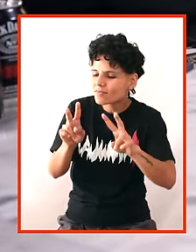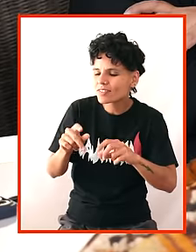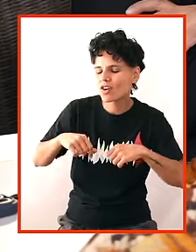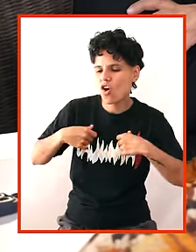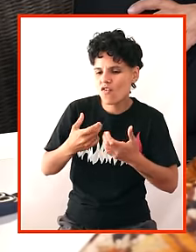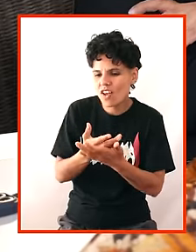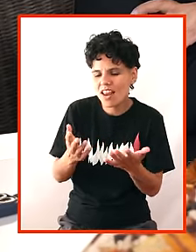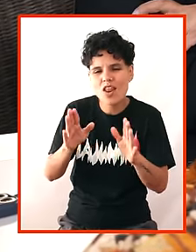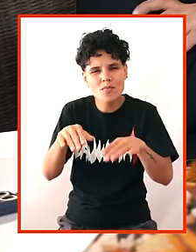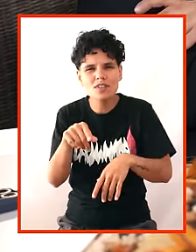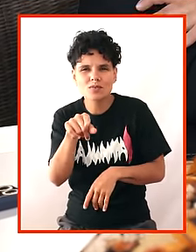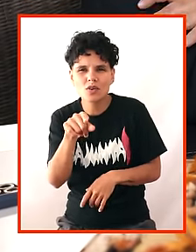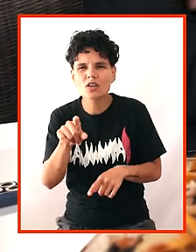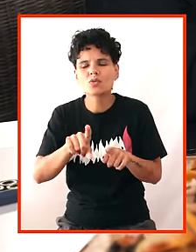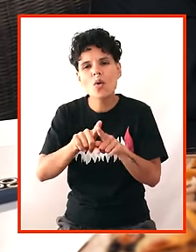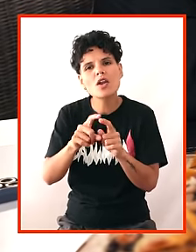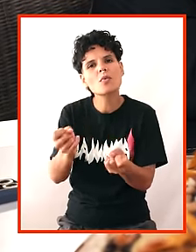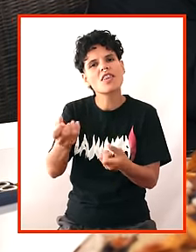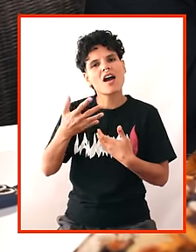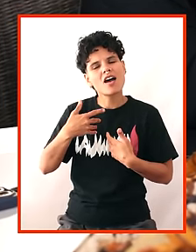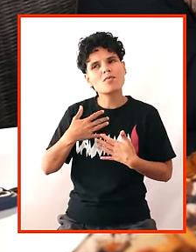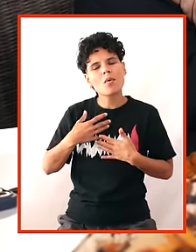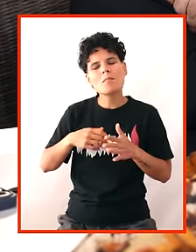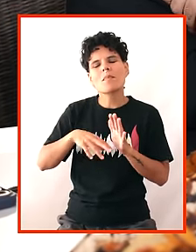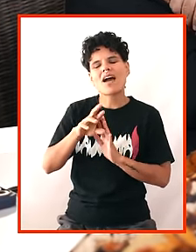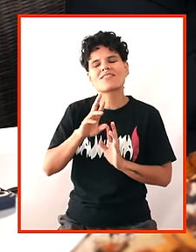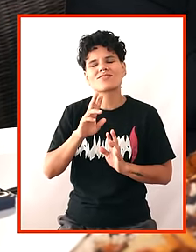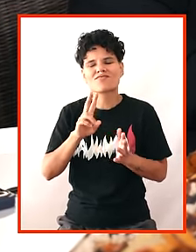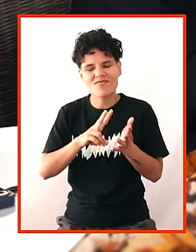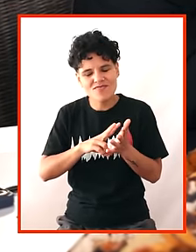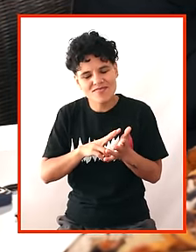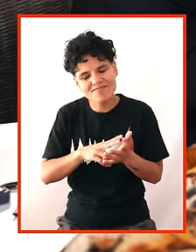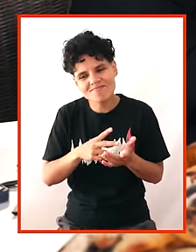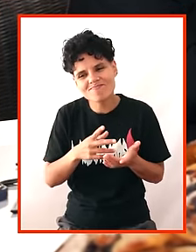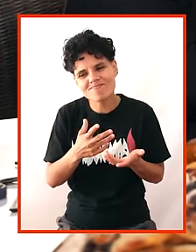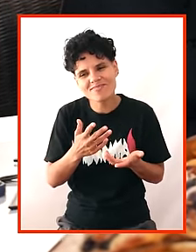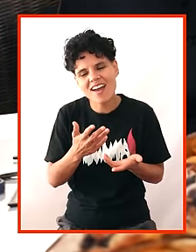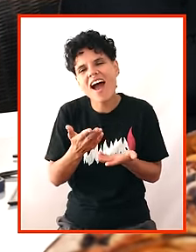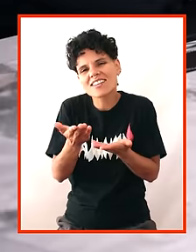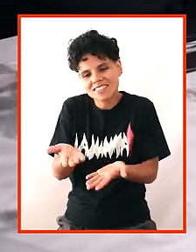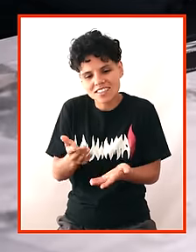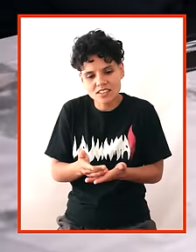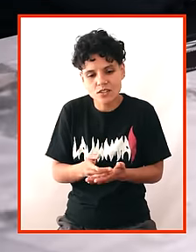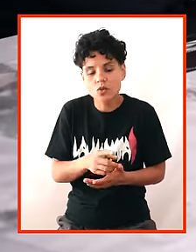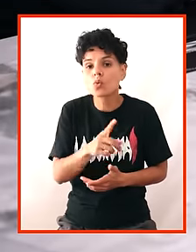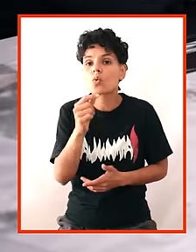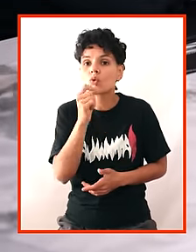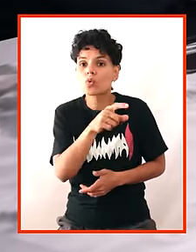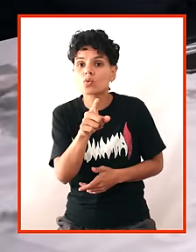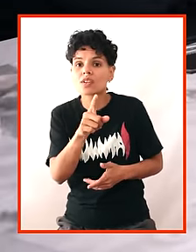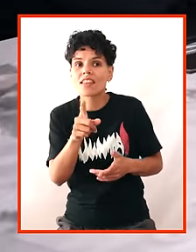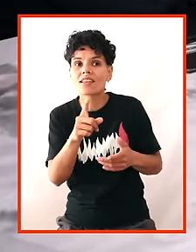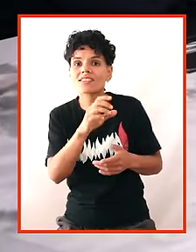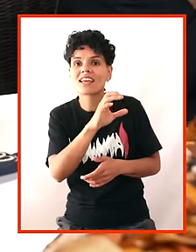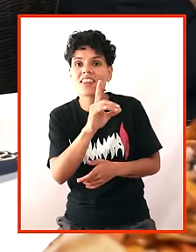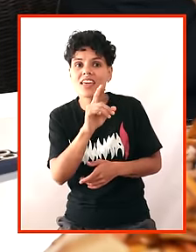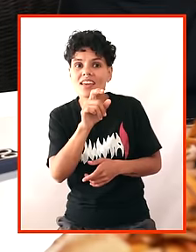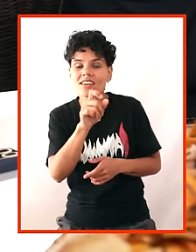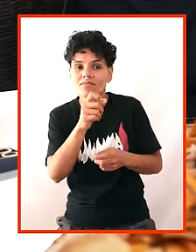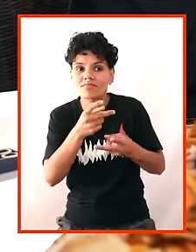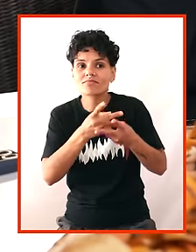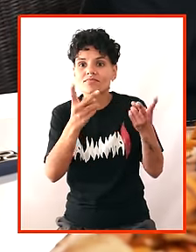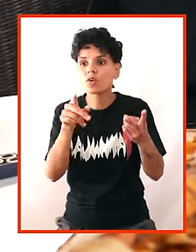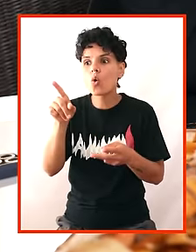las que alimentan mucho más, digamos. Ustedes saben que cuando esta canción salió, ¿qué dudo tenía? ¿Un año? ¿En serio? No